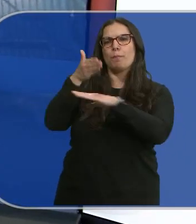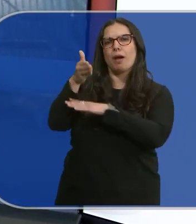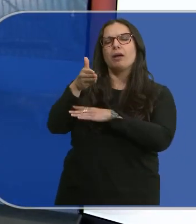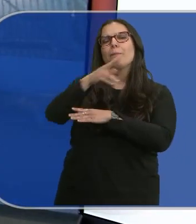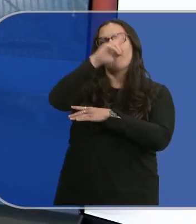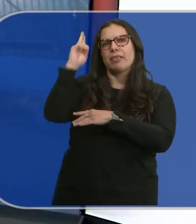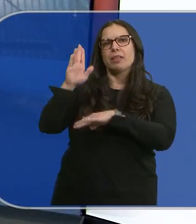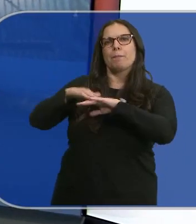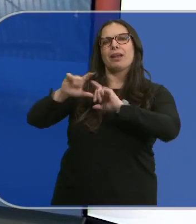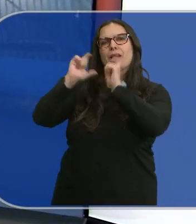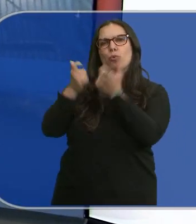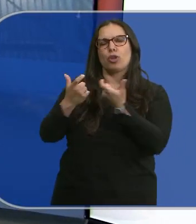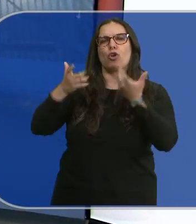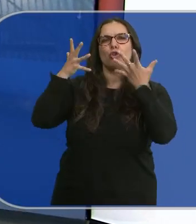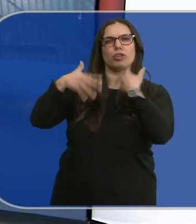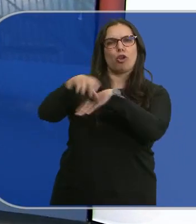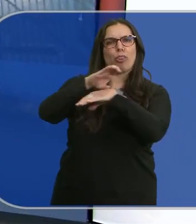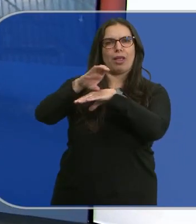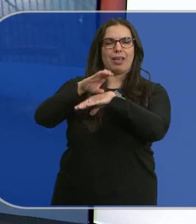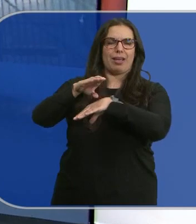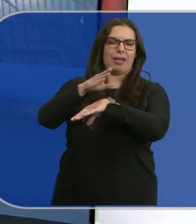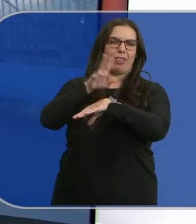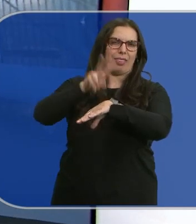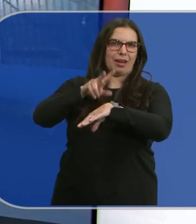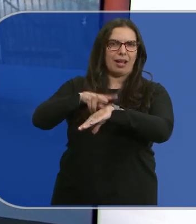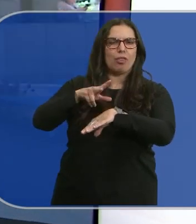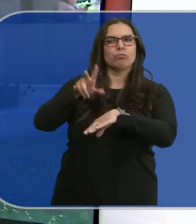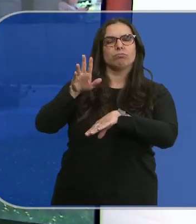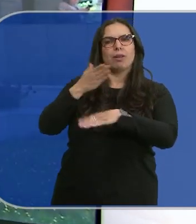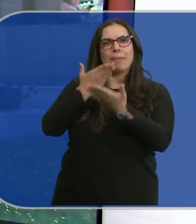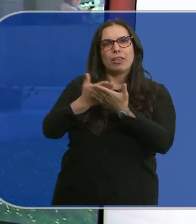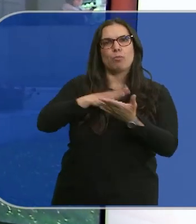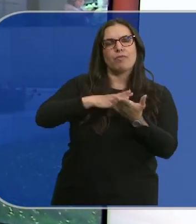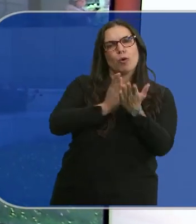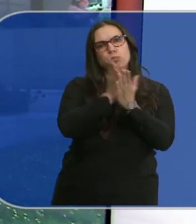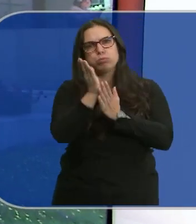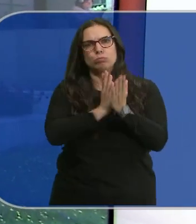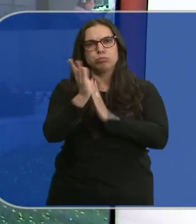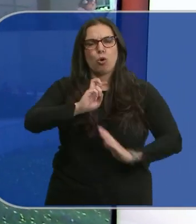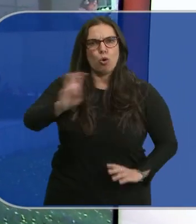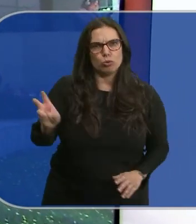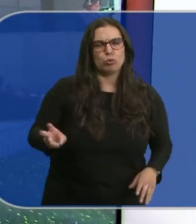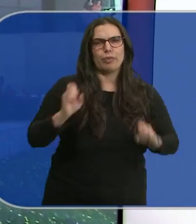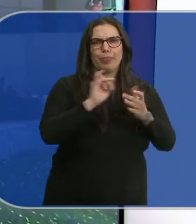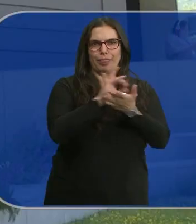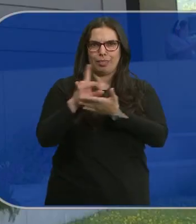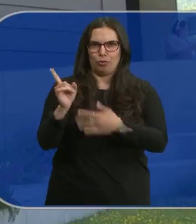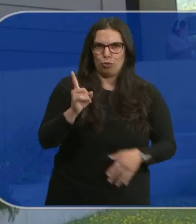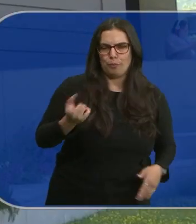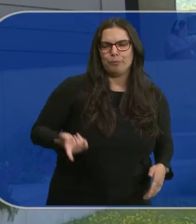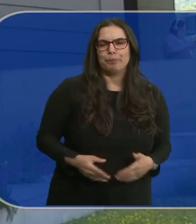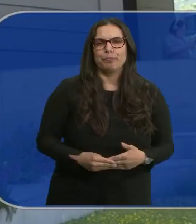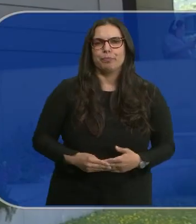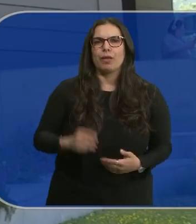el consejero delegado de la compañía. Mañueco le ha pedido que busquen otras alternativas. Diego Cano. Sí,